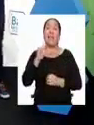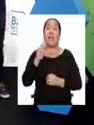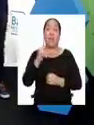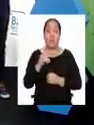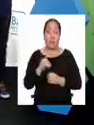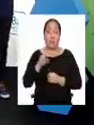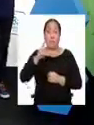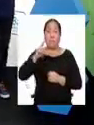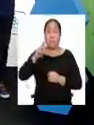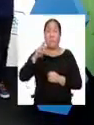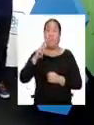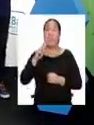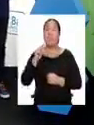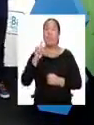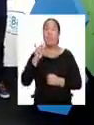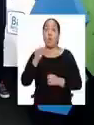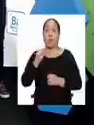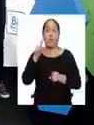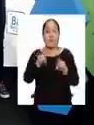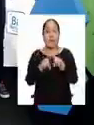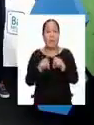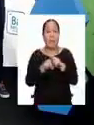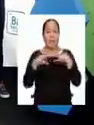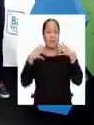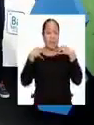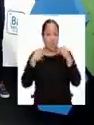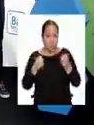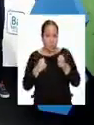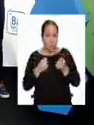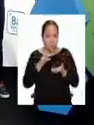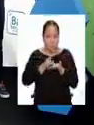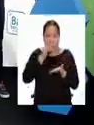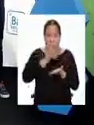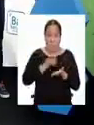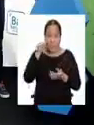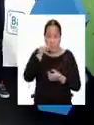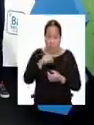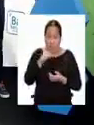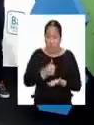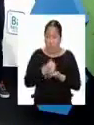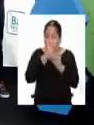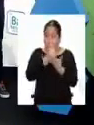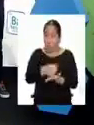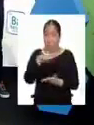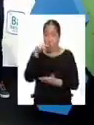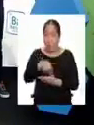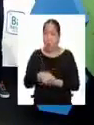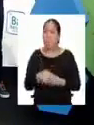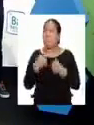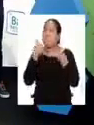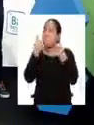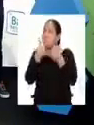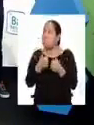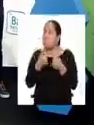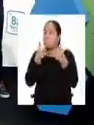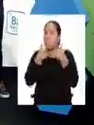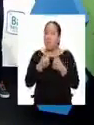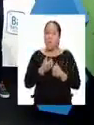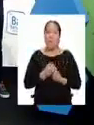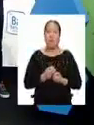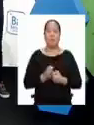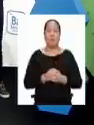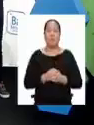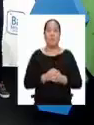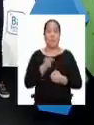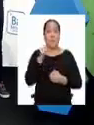en el campo de la salud y la medicina. Terapias a base de esta tecnología se están desarrollando con resultados muy positivos.